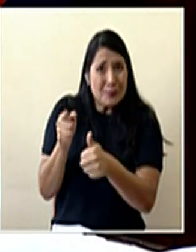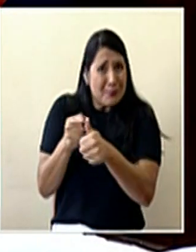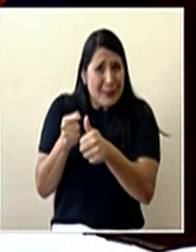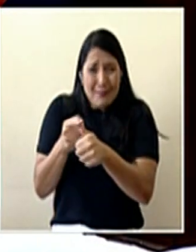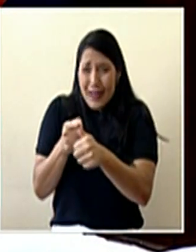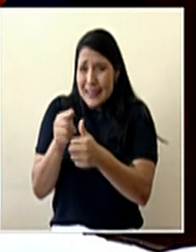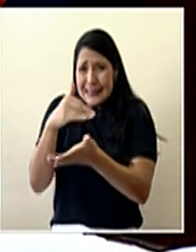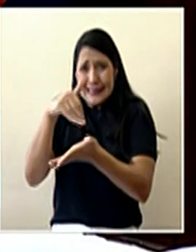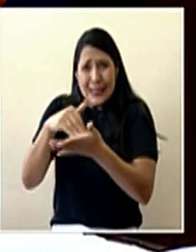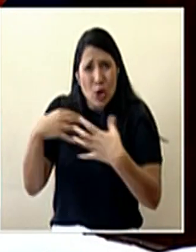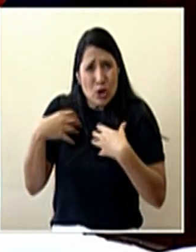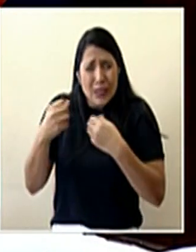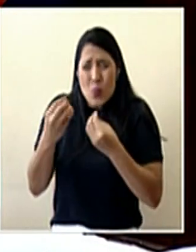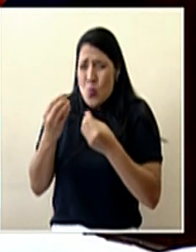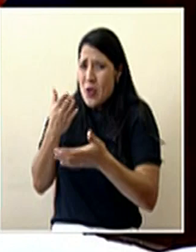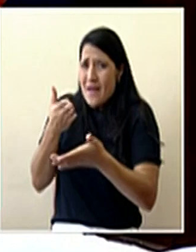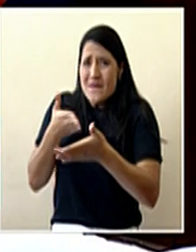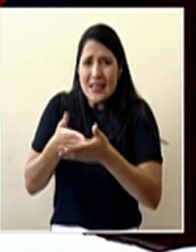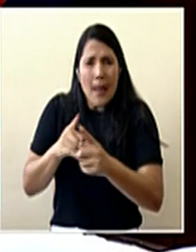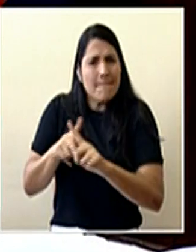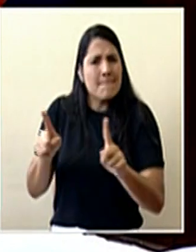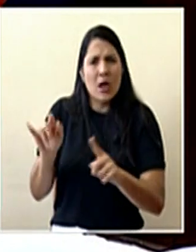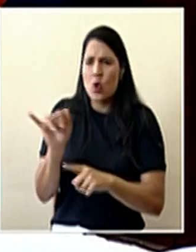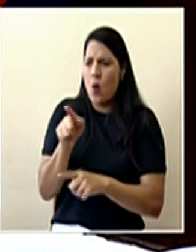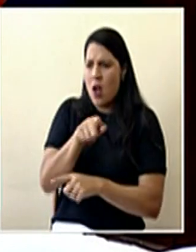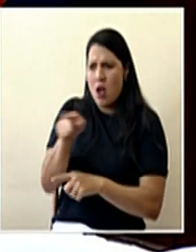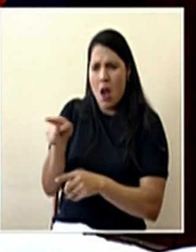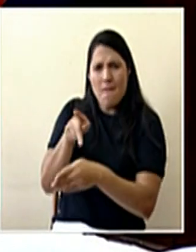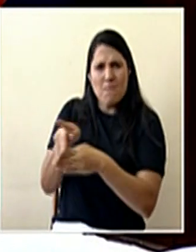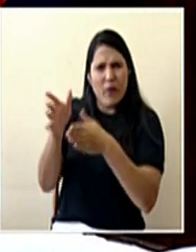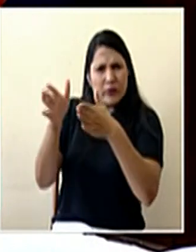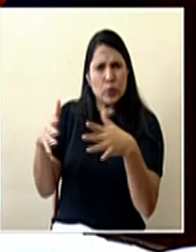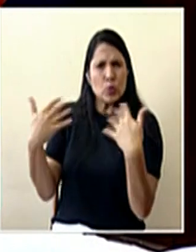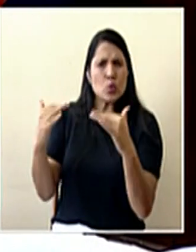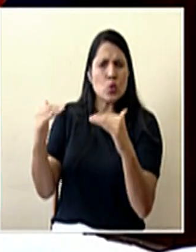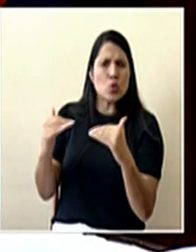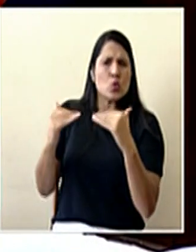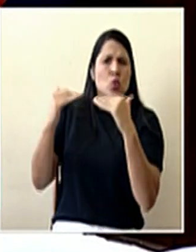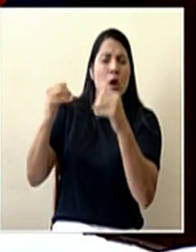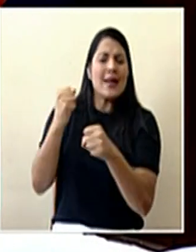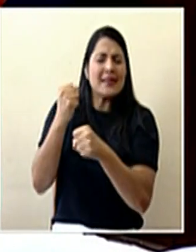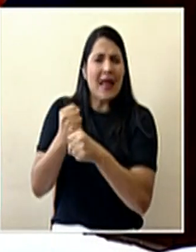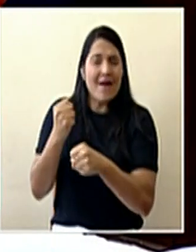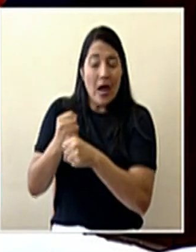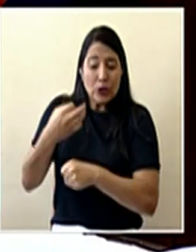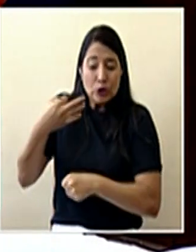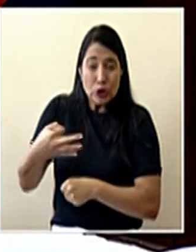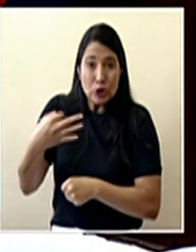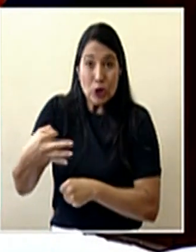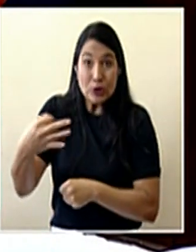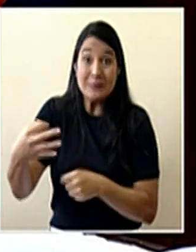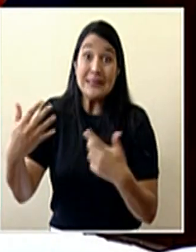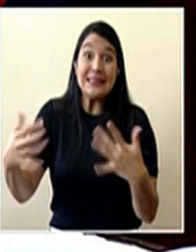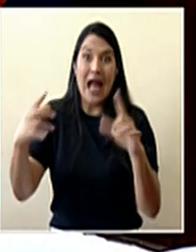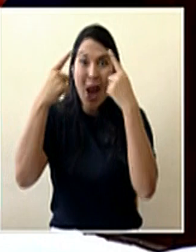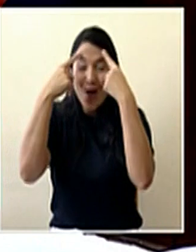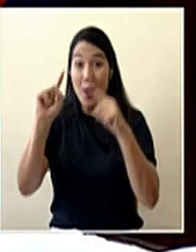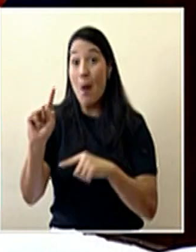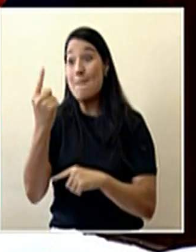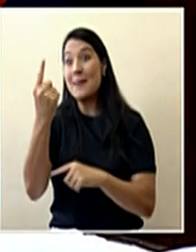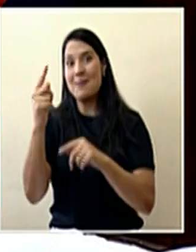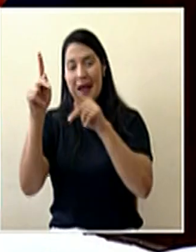son profesionales de altísimo nivel que han trabajado día a día y este es el resultado. Hoy pudimos egresar una paciente que